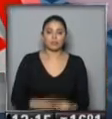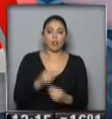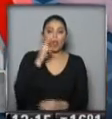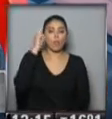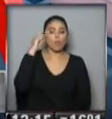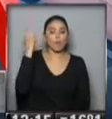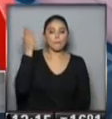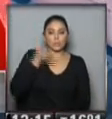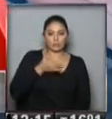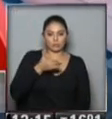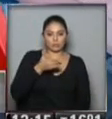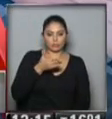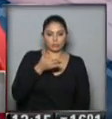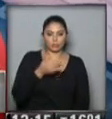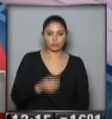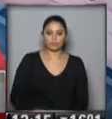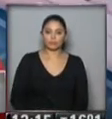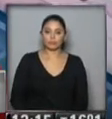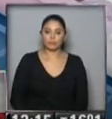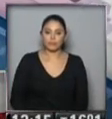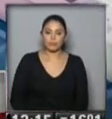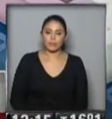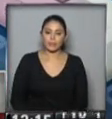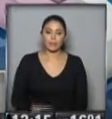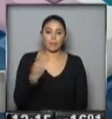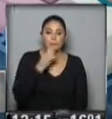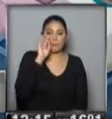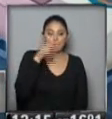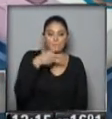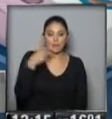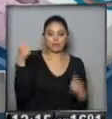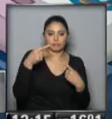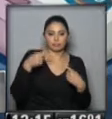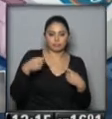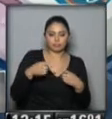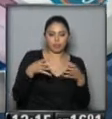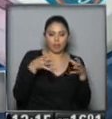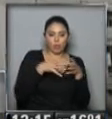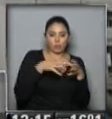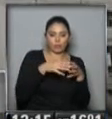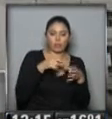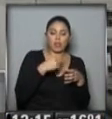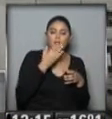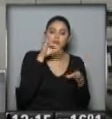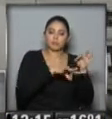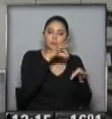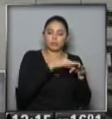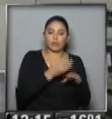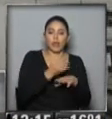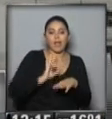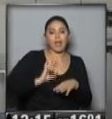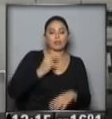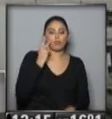del 9% del Producto Bruto. El primer plan de austeridad votado en el Parlamento Lusitano a comienzos de